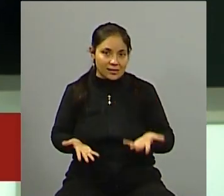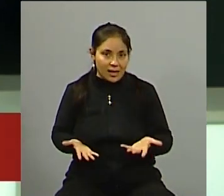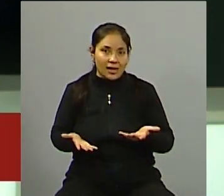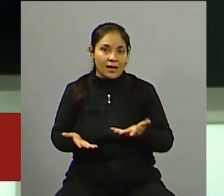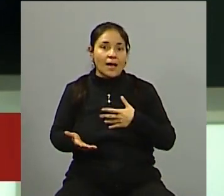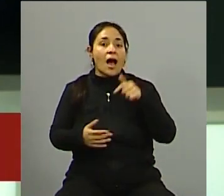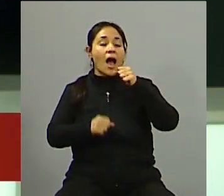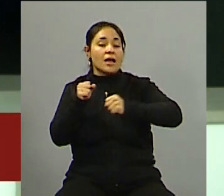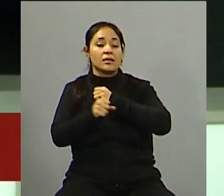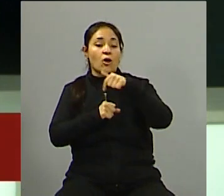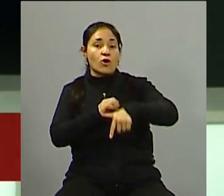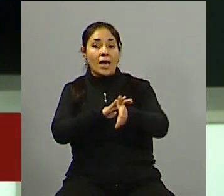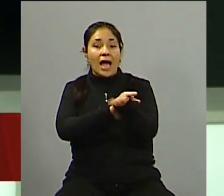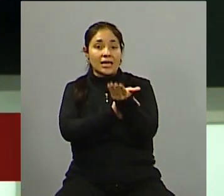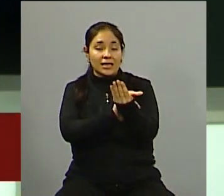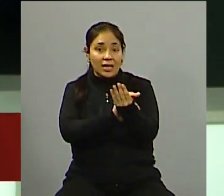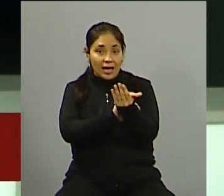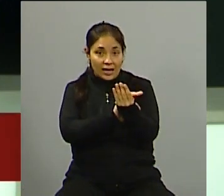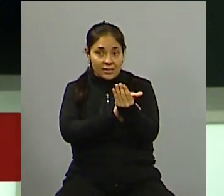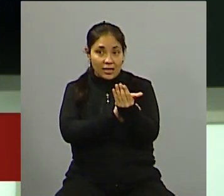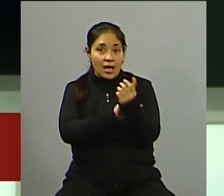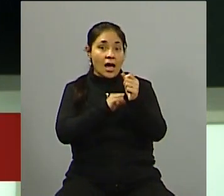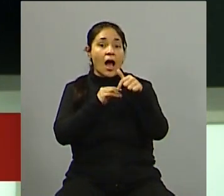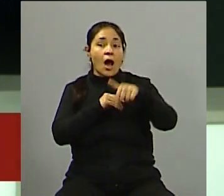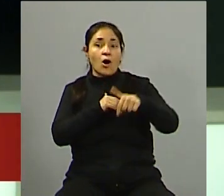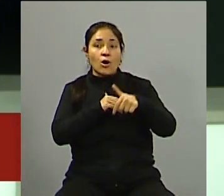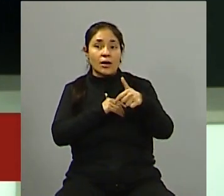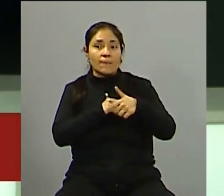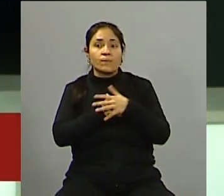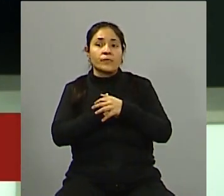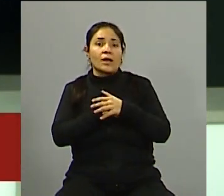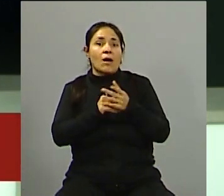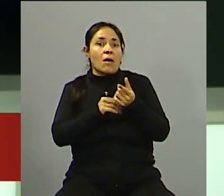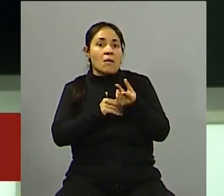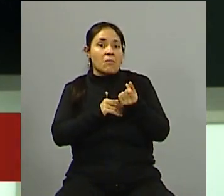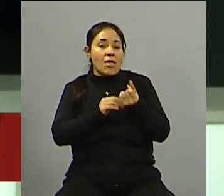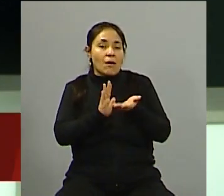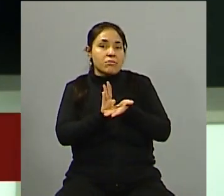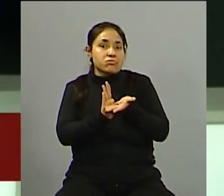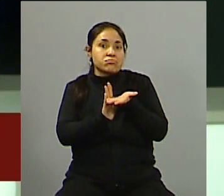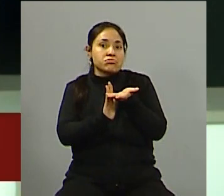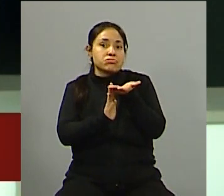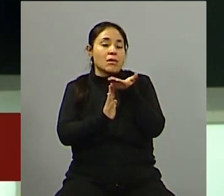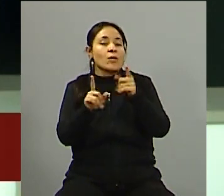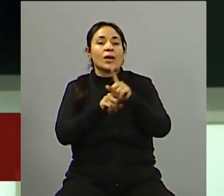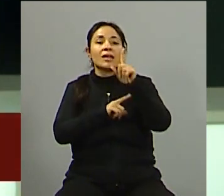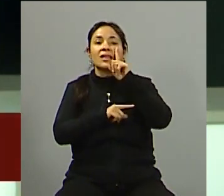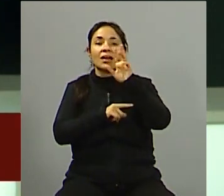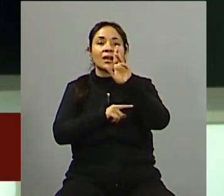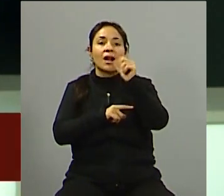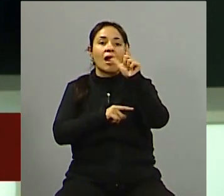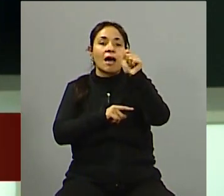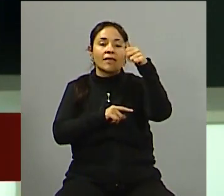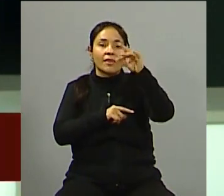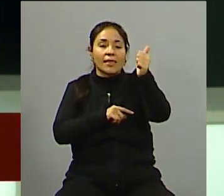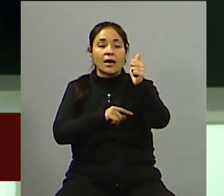los alquileres, ¿sí? En este momento en España están siendo cada vez más caros, y puede llegar a una situación de Irlanda donde directamente los jóvenes se están